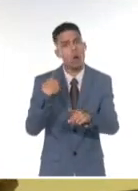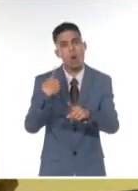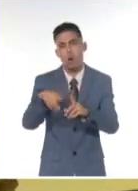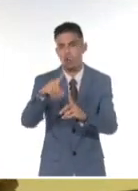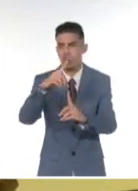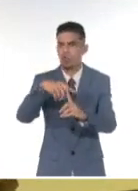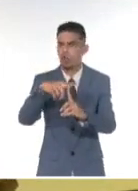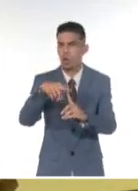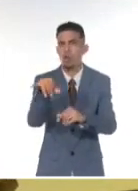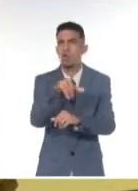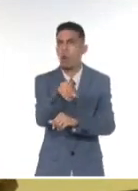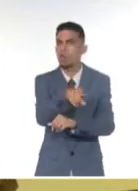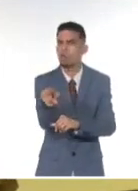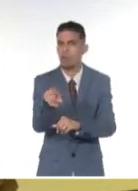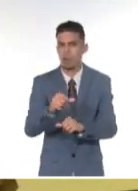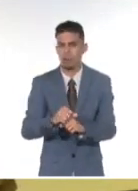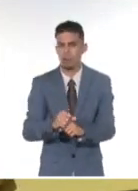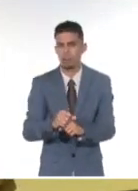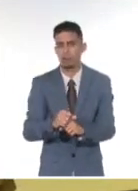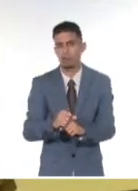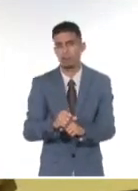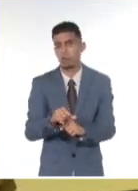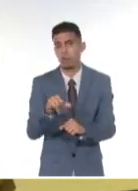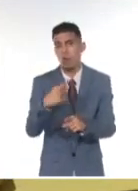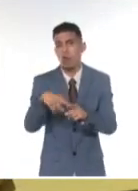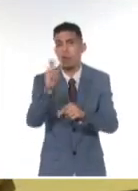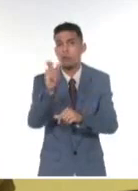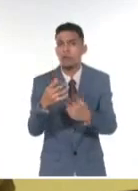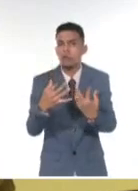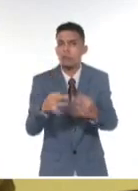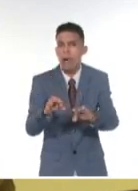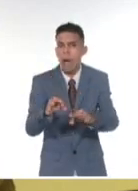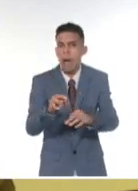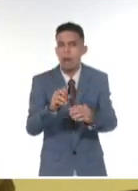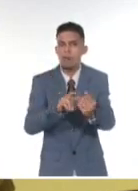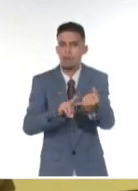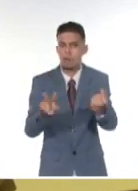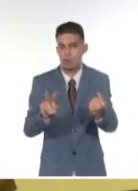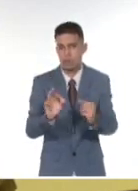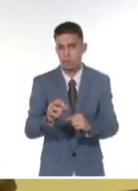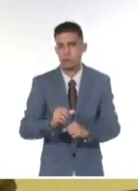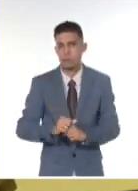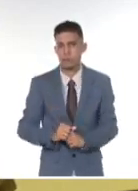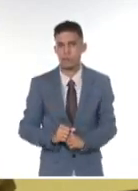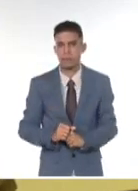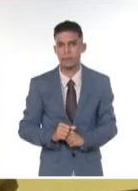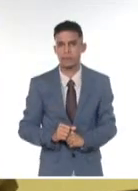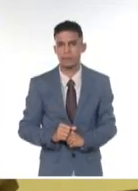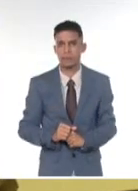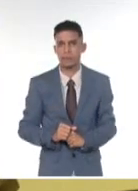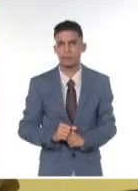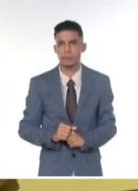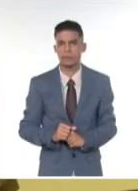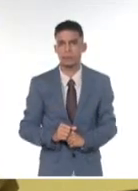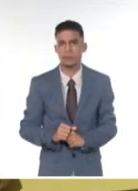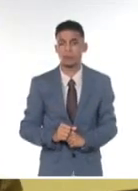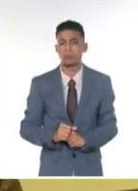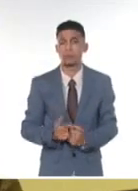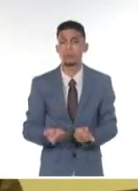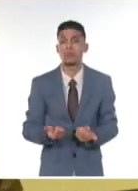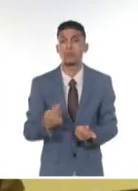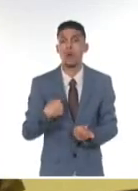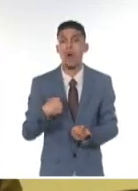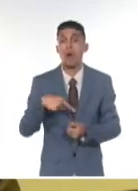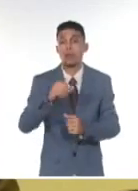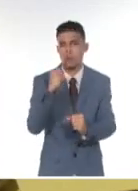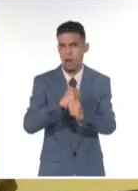más un ciudadano más de esta heroica provincia vengo a trabajar junto